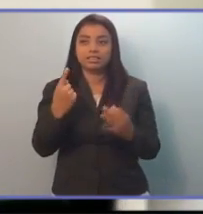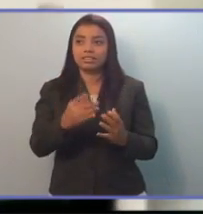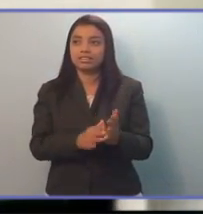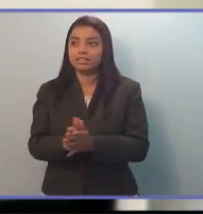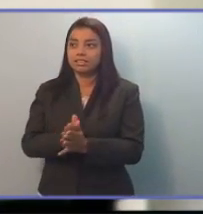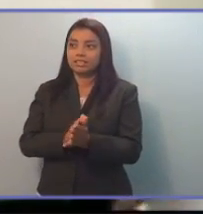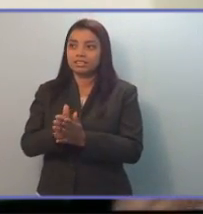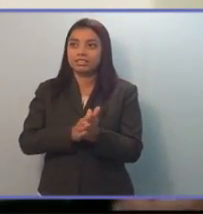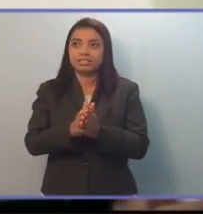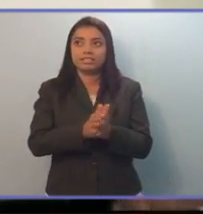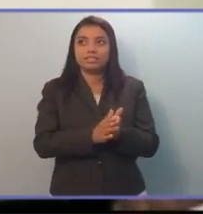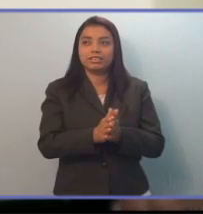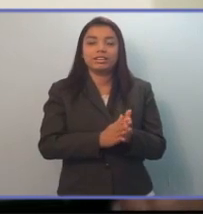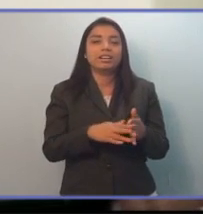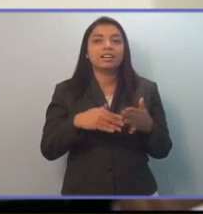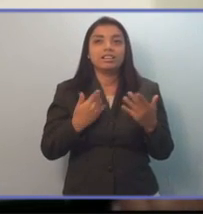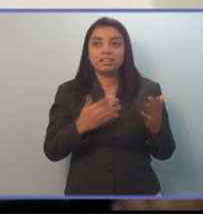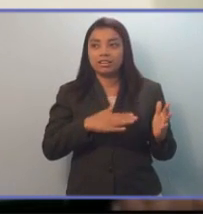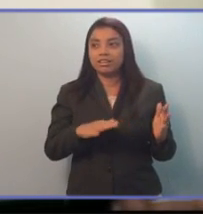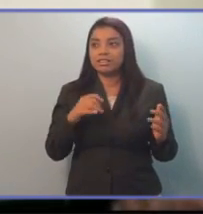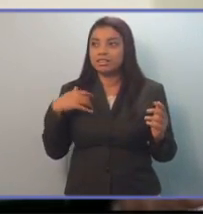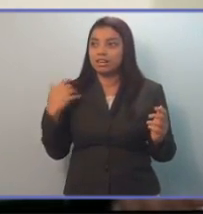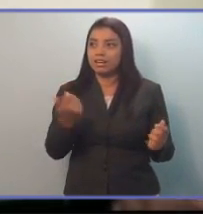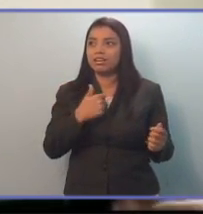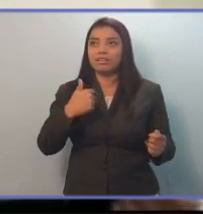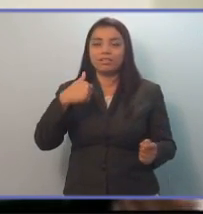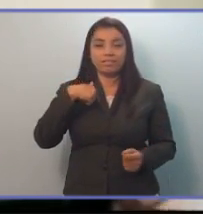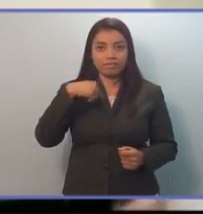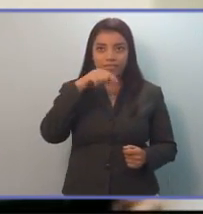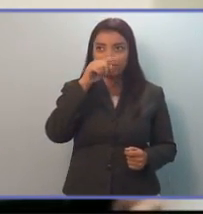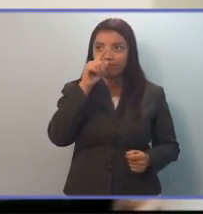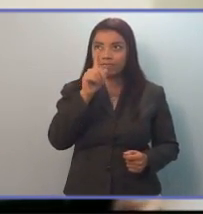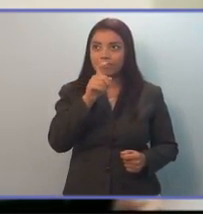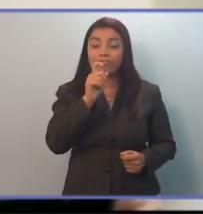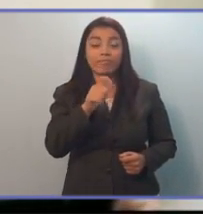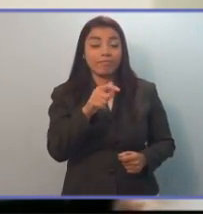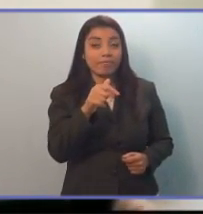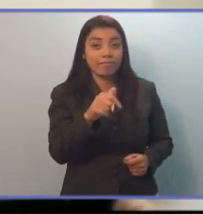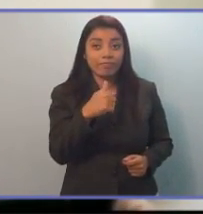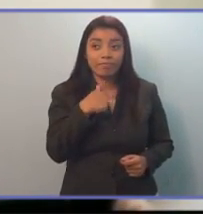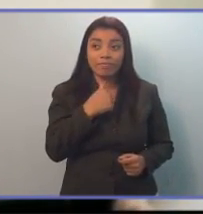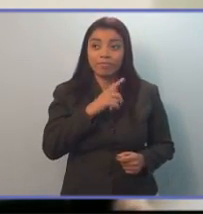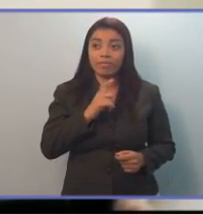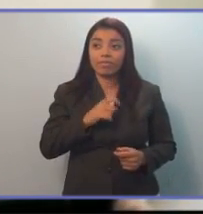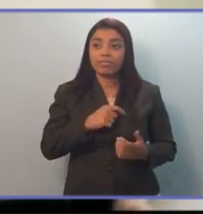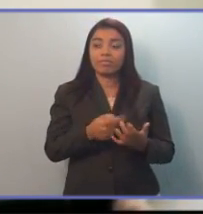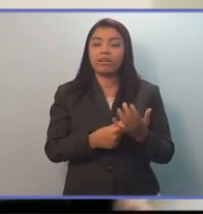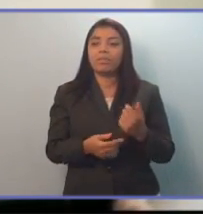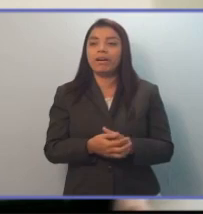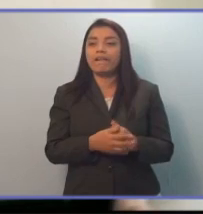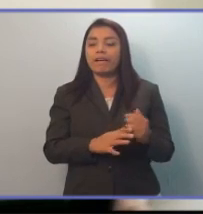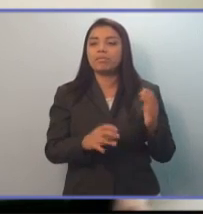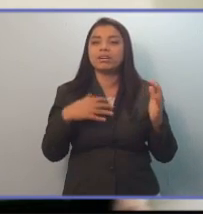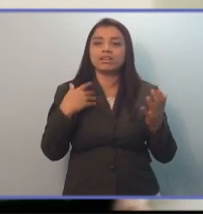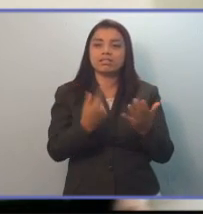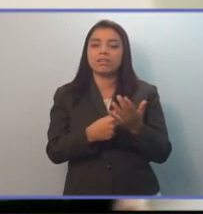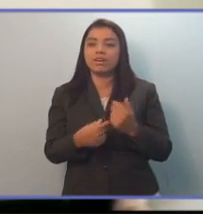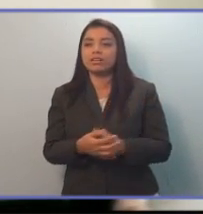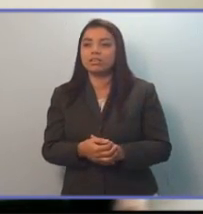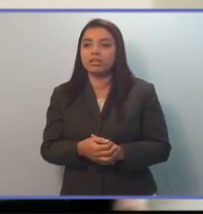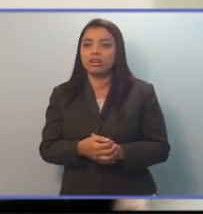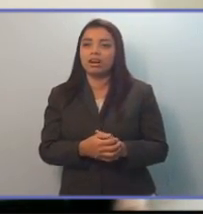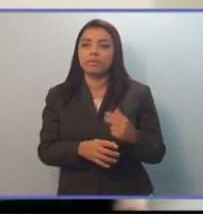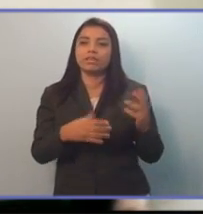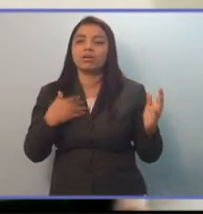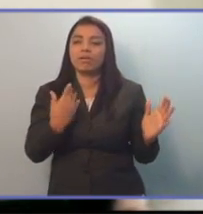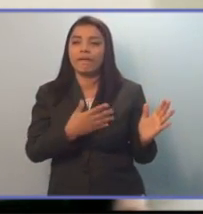interesadas. En ese sentido, mi pregunta es, salvaguardando obviamente cosas que son delicadas y que deben